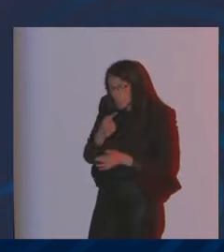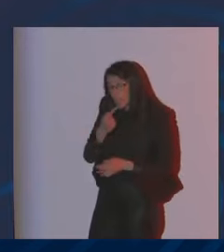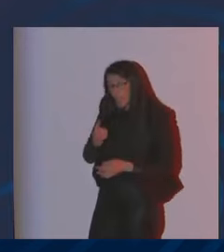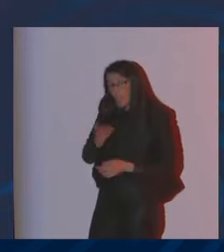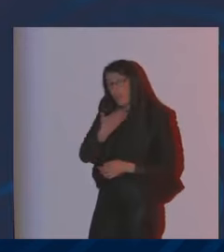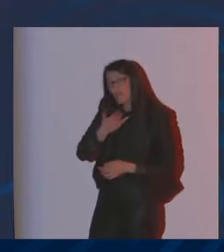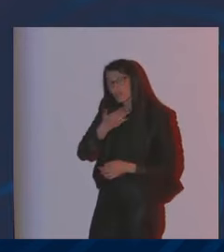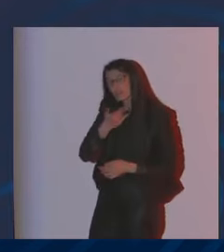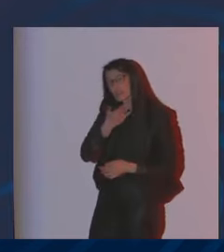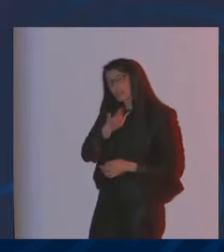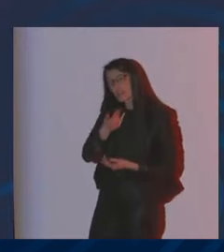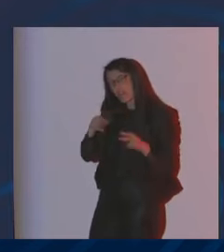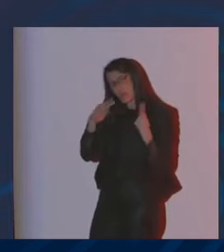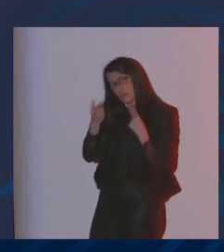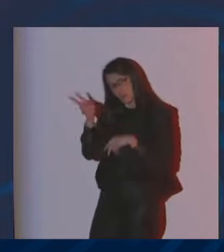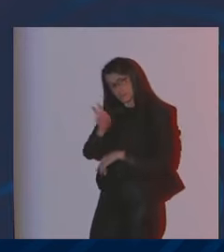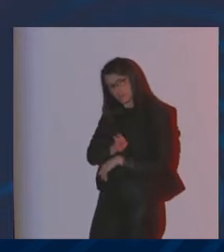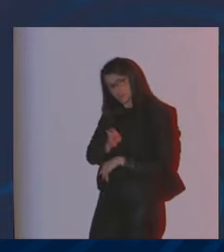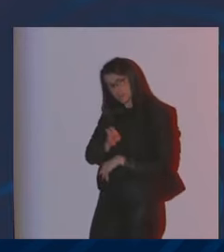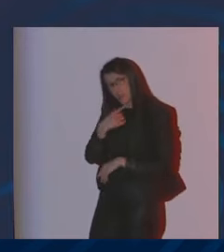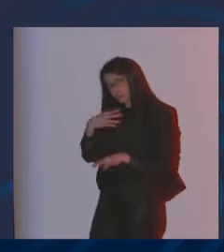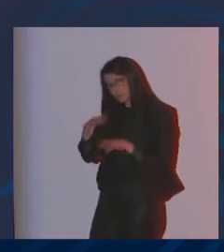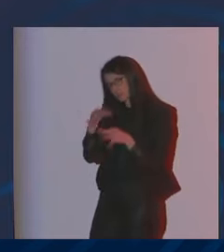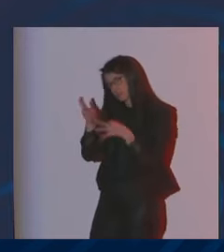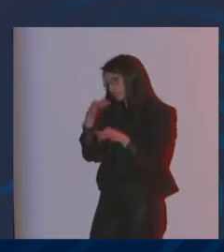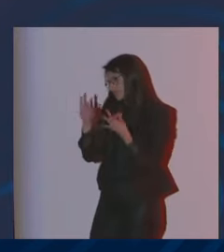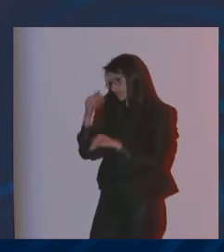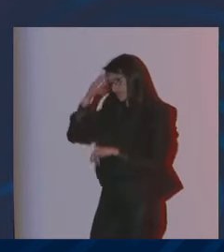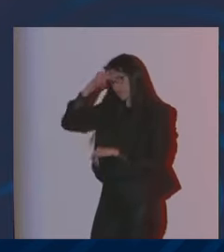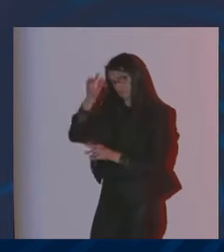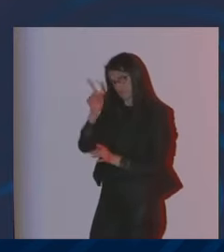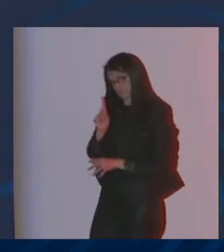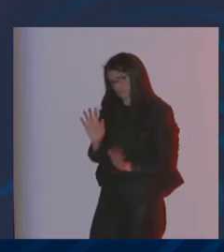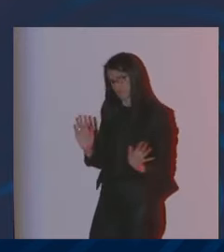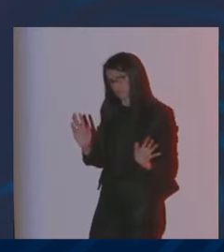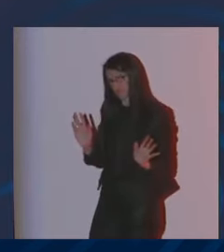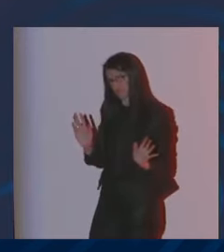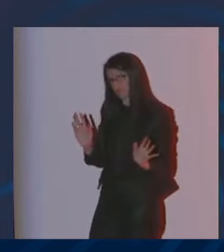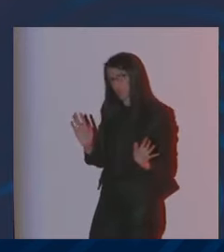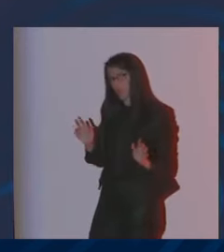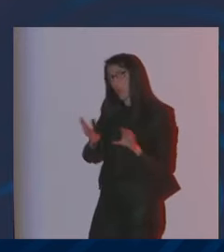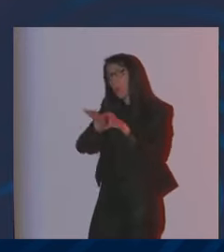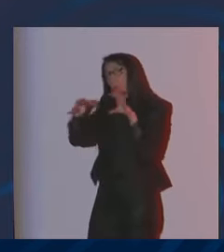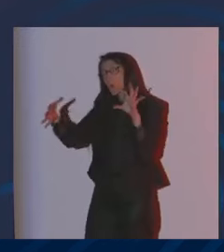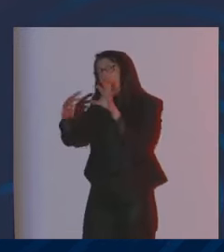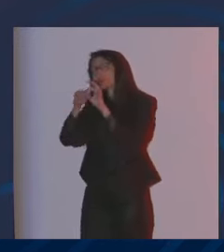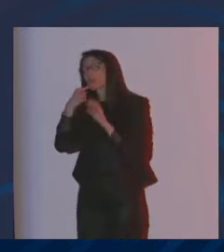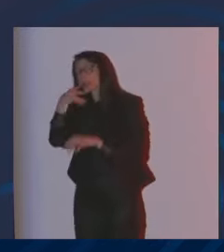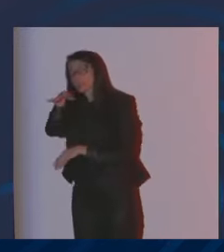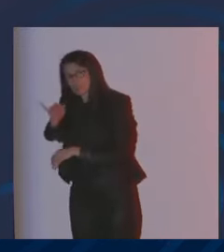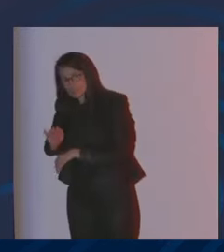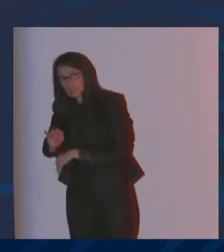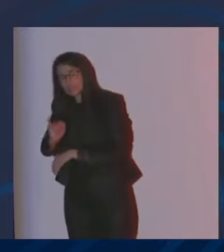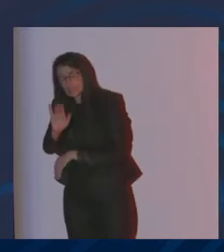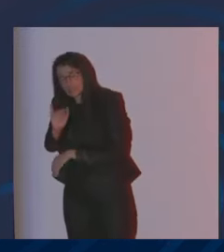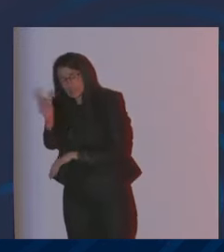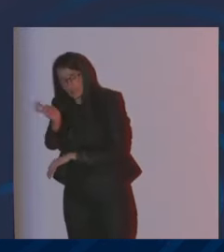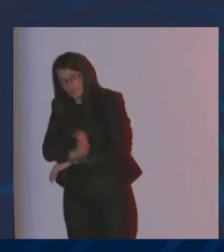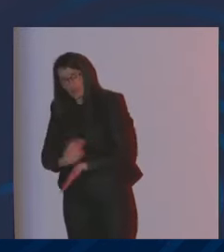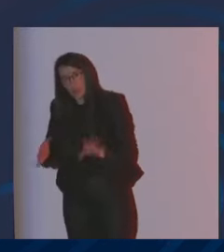le apetece venir a la cena, que va a ser de picoteo, que no se preocupe. Y Unidad me ha dicho que sí,